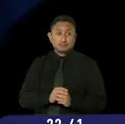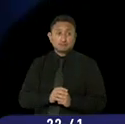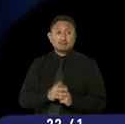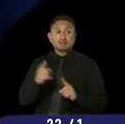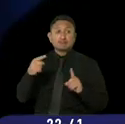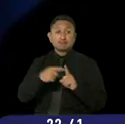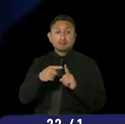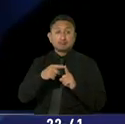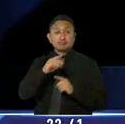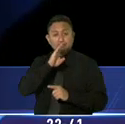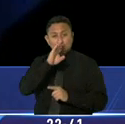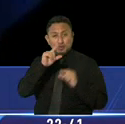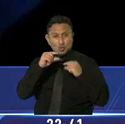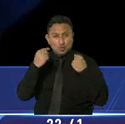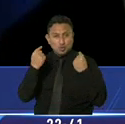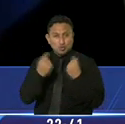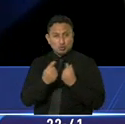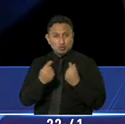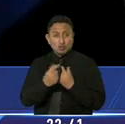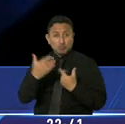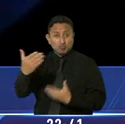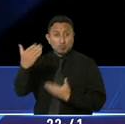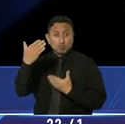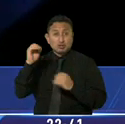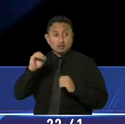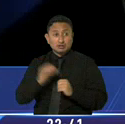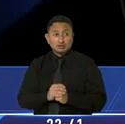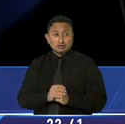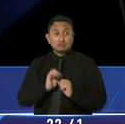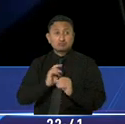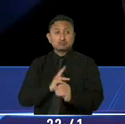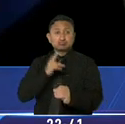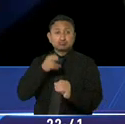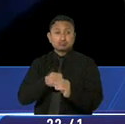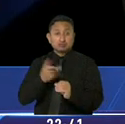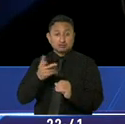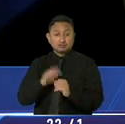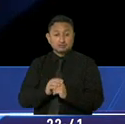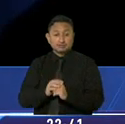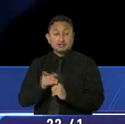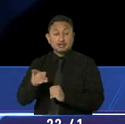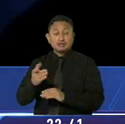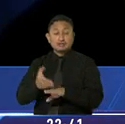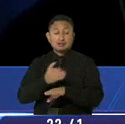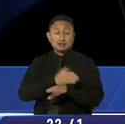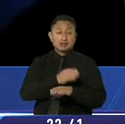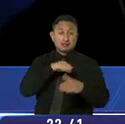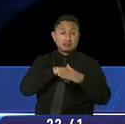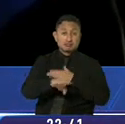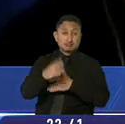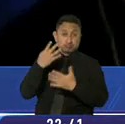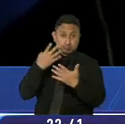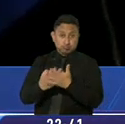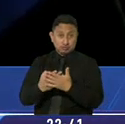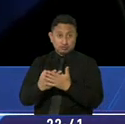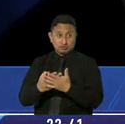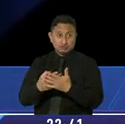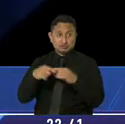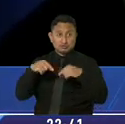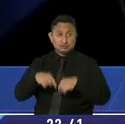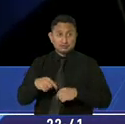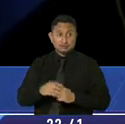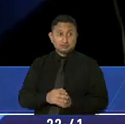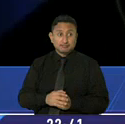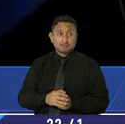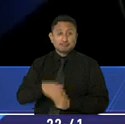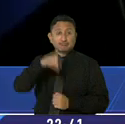un movimiento político y él estuvo detenido en el y había salido, y este tiempo era el gobierno del doctor